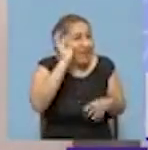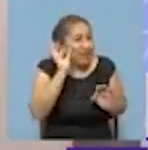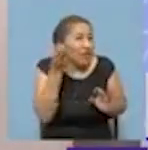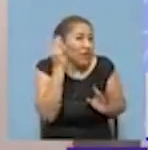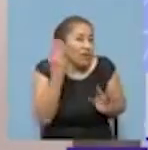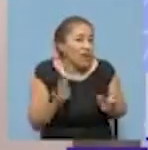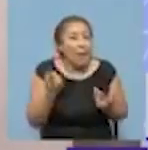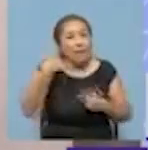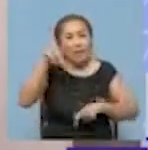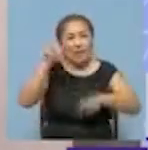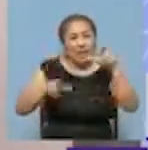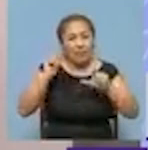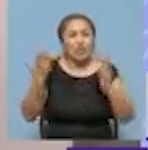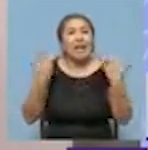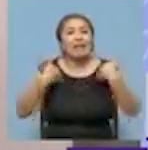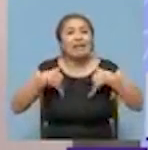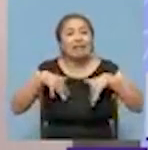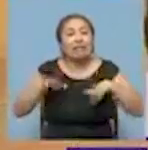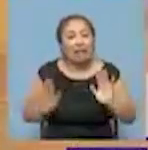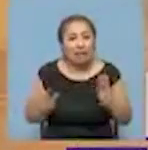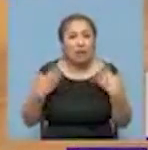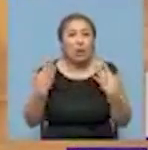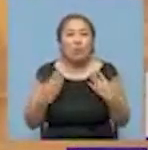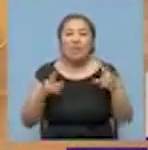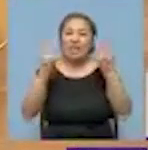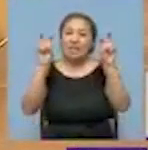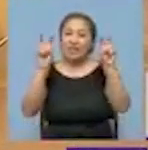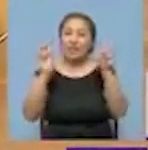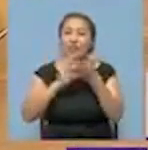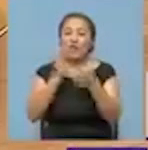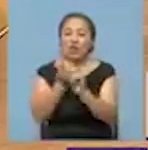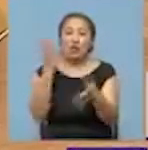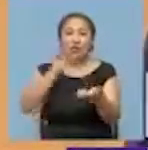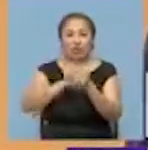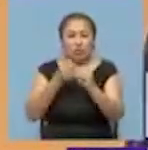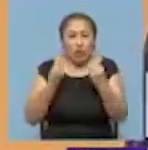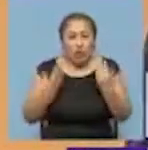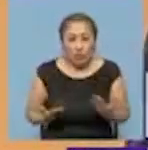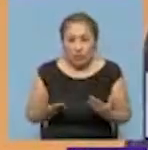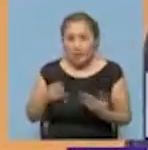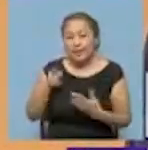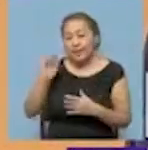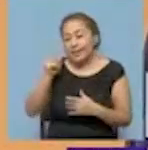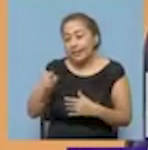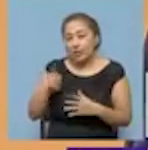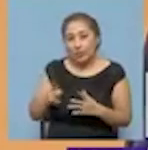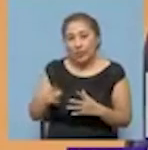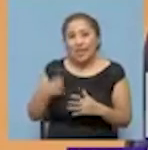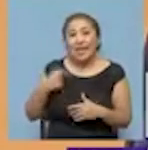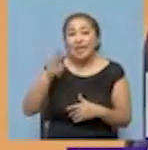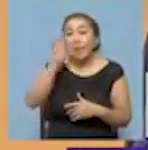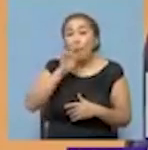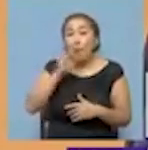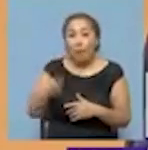escucharla pero para que la gente común entienda este tema de la educación se lo mato entonces te voy a decir eso esta feminista